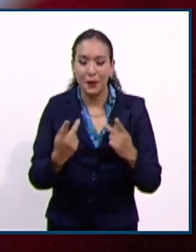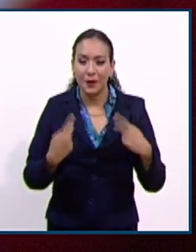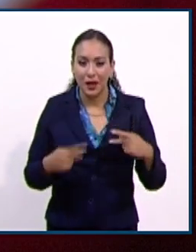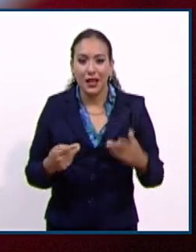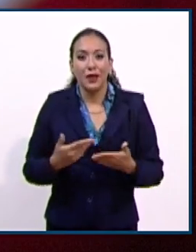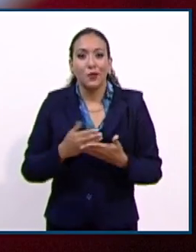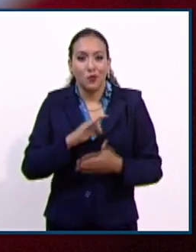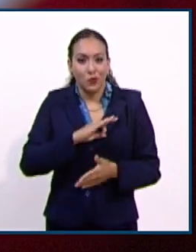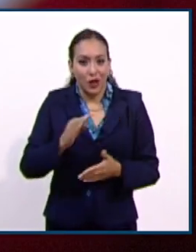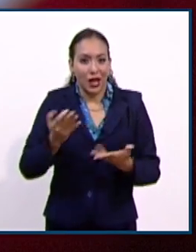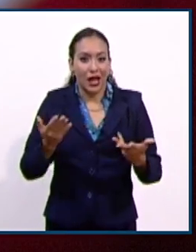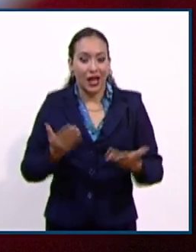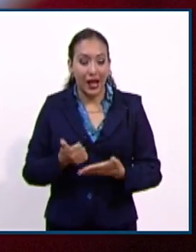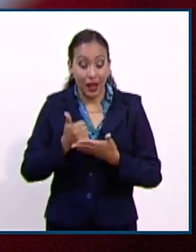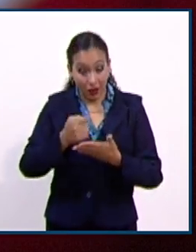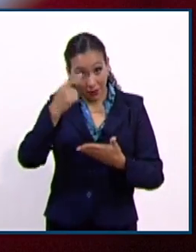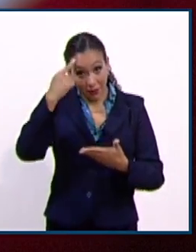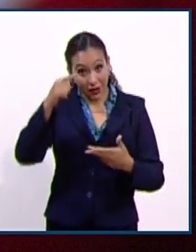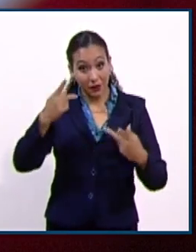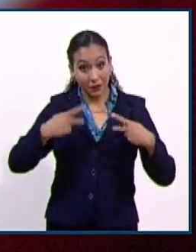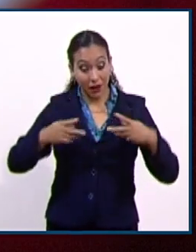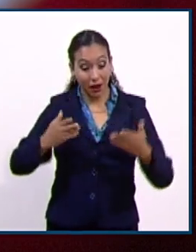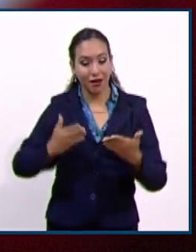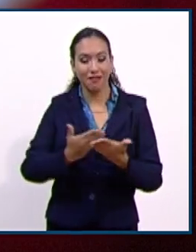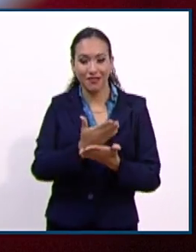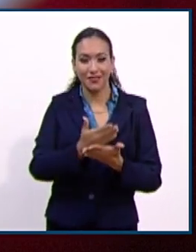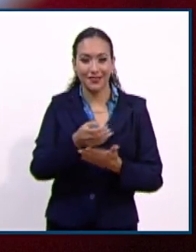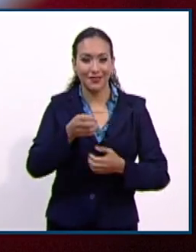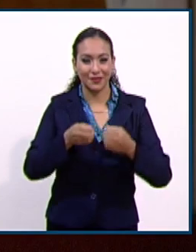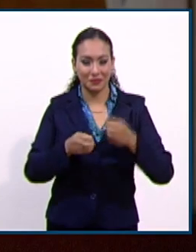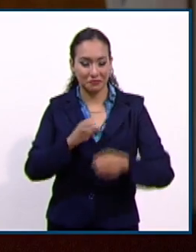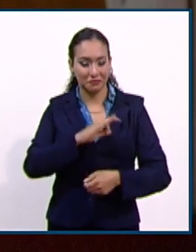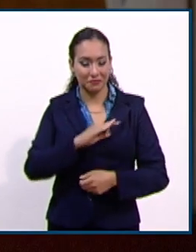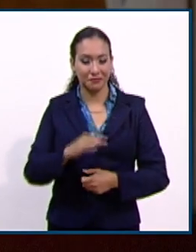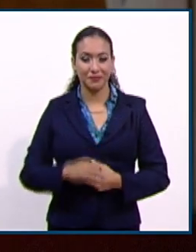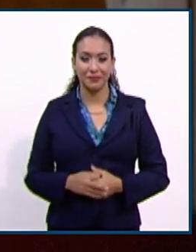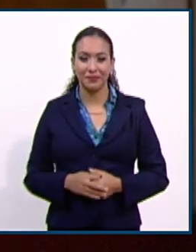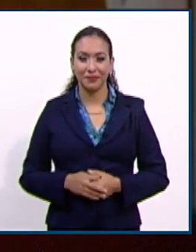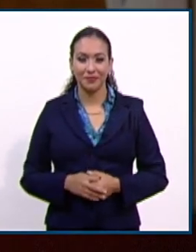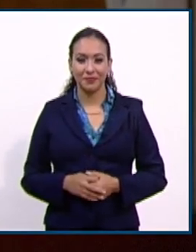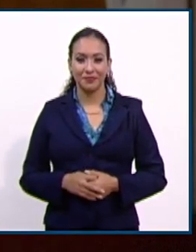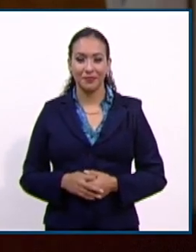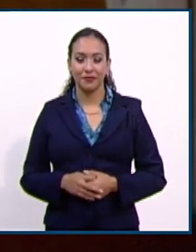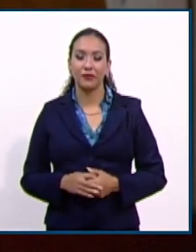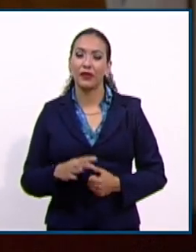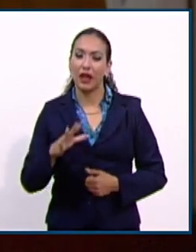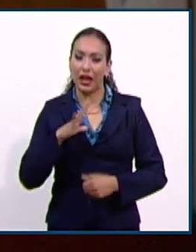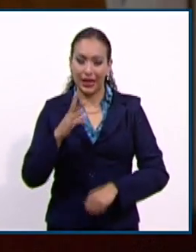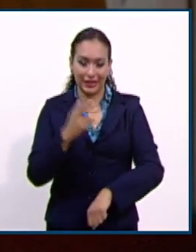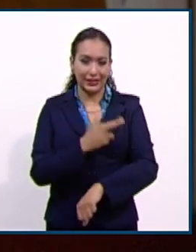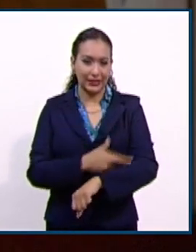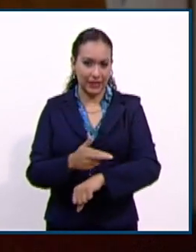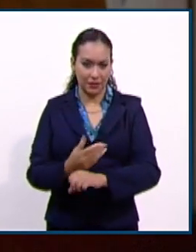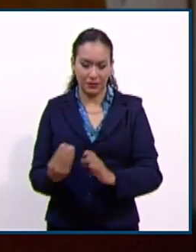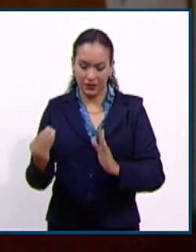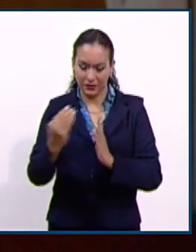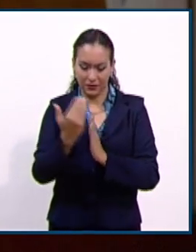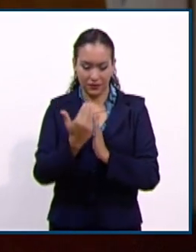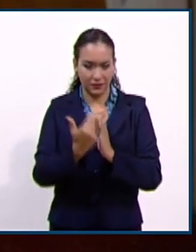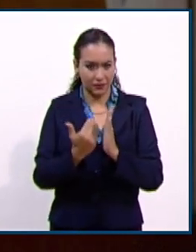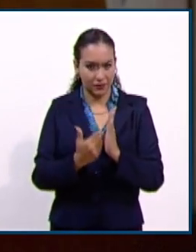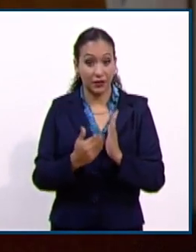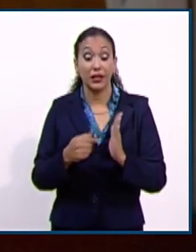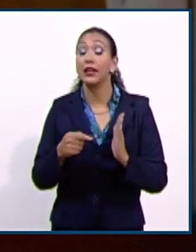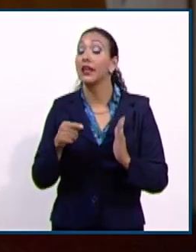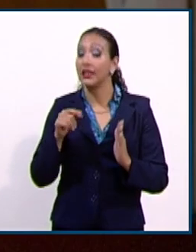accesibilidad que de alguna manera la sociedad nos está exigiendo cada vez más. Y que hay procedimientos establecidos, porque debes de